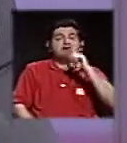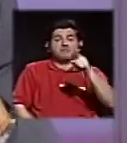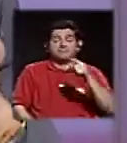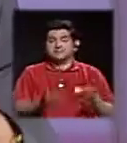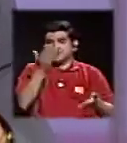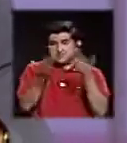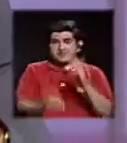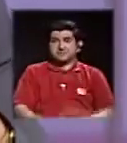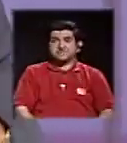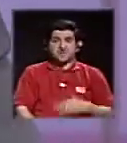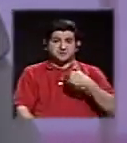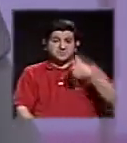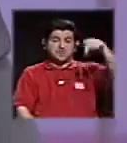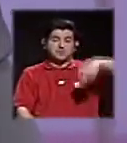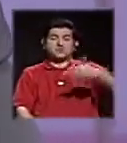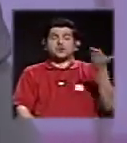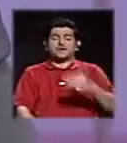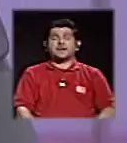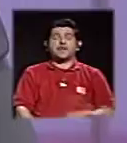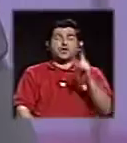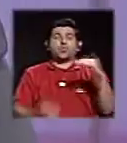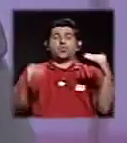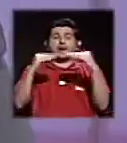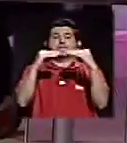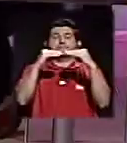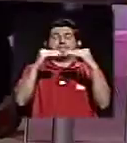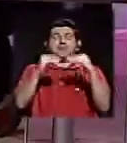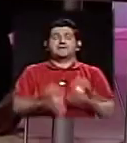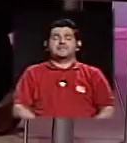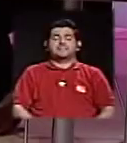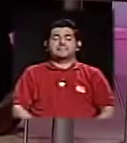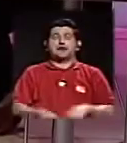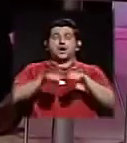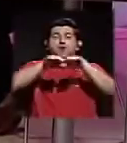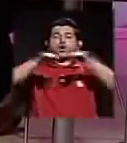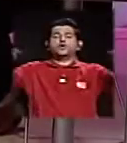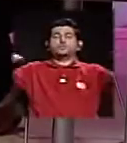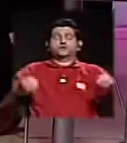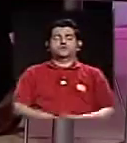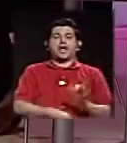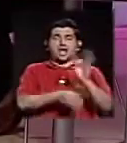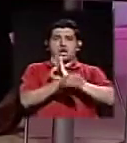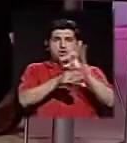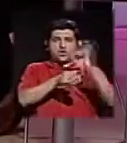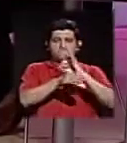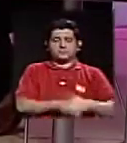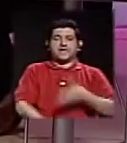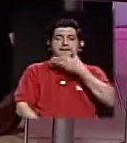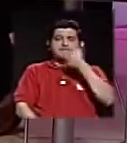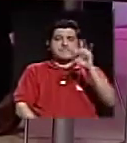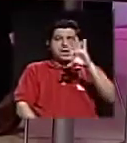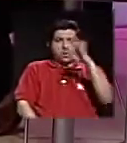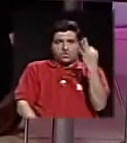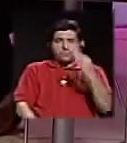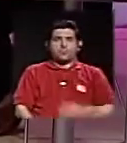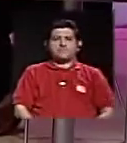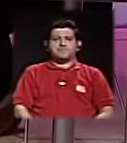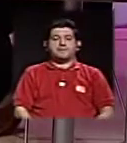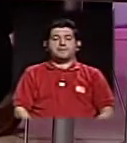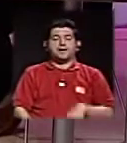digamos que es lo que tenemos hoy una paridad horizontal que funciona mayor y está de mejor manera en los